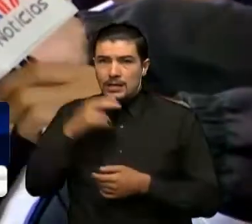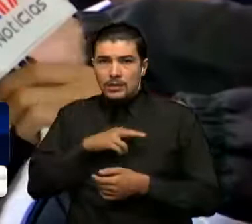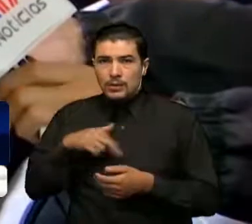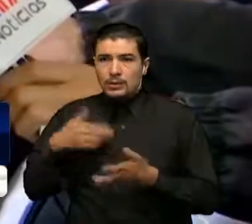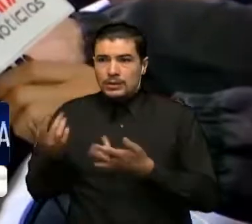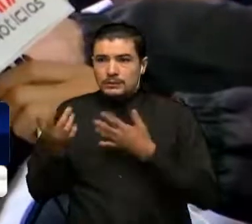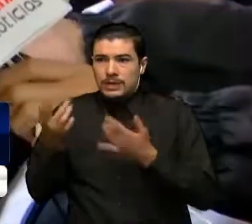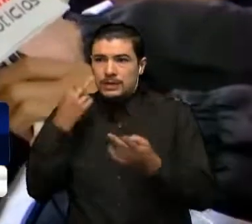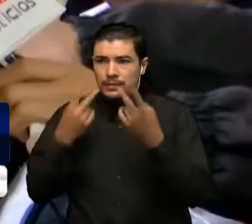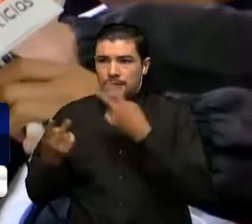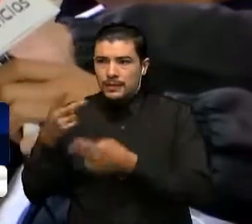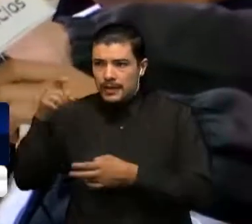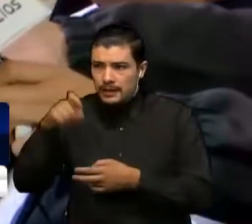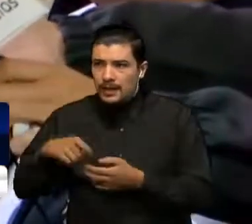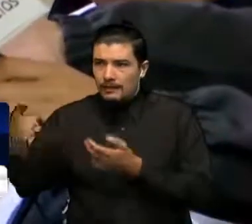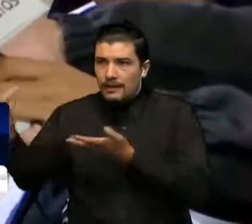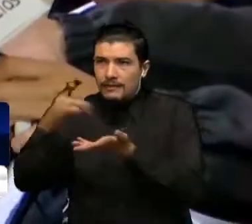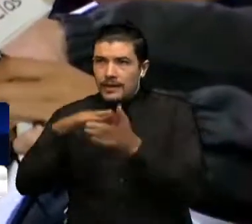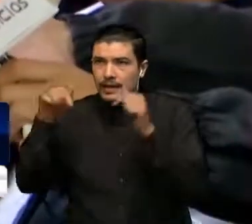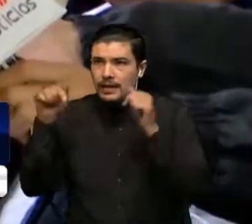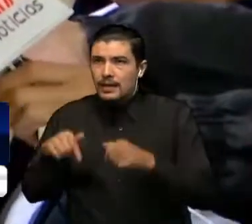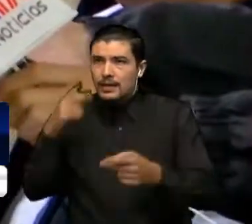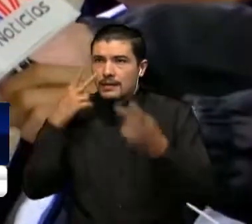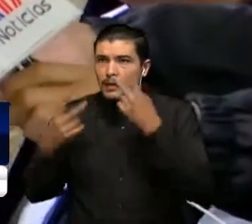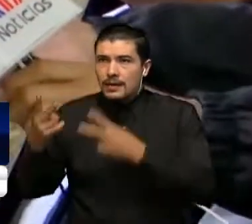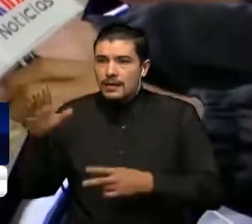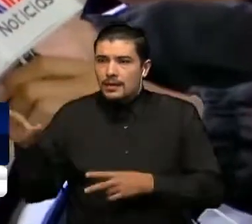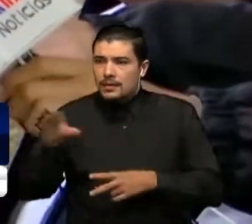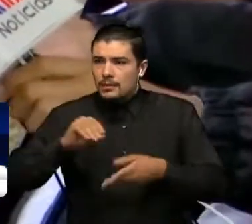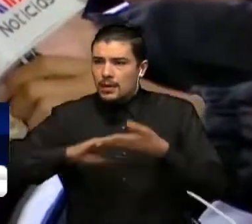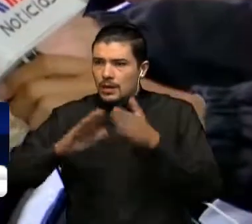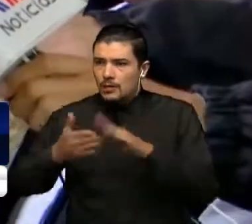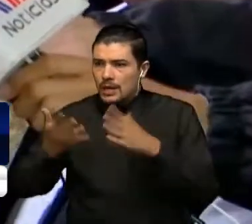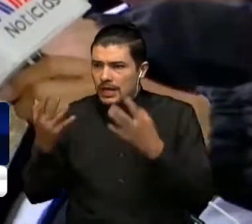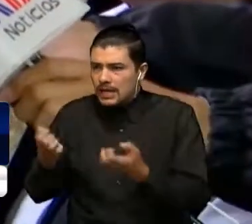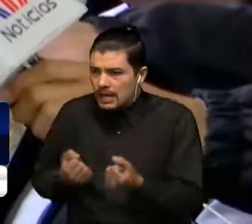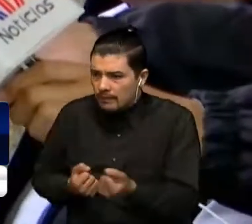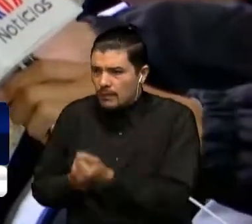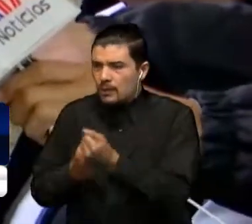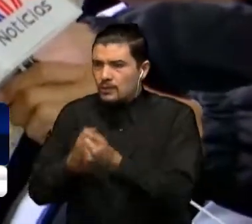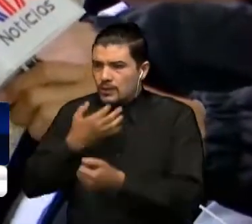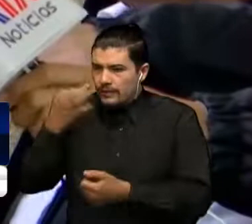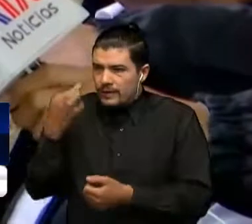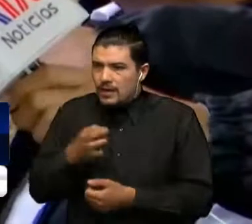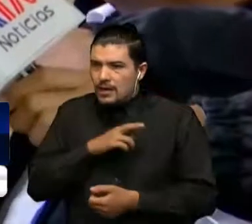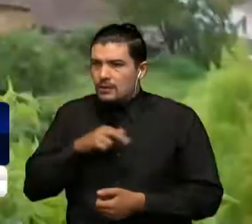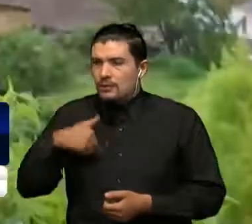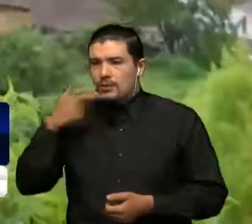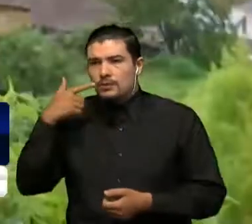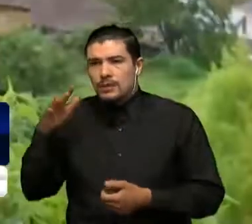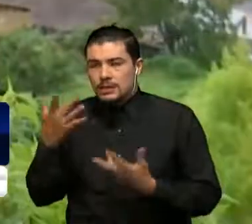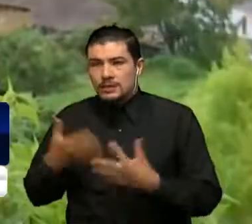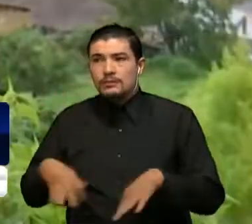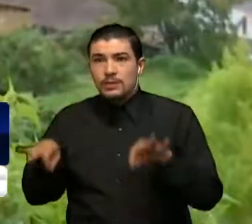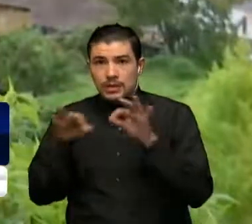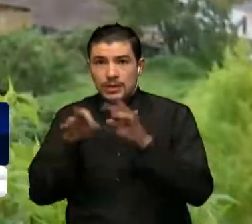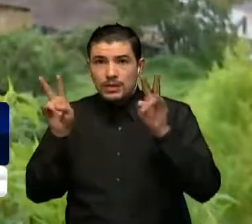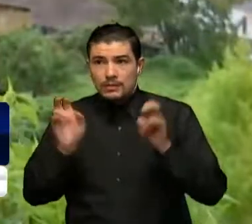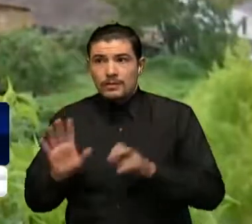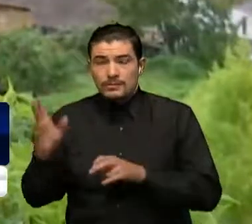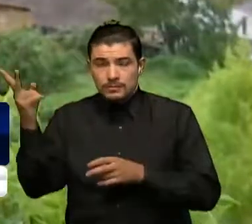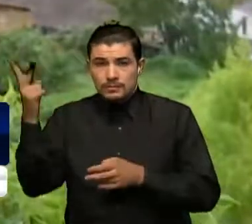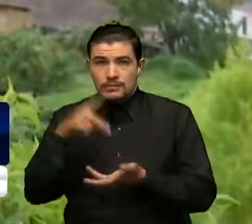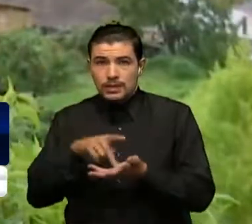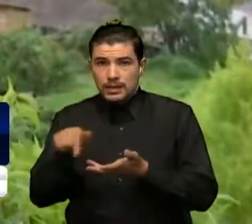que tenía que venirnos a visitar, porque pues las comunidades quieren como ese aliento, ese apoyo, y la verdad que nos pareció muy importante.